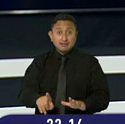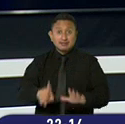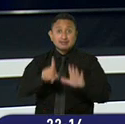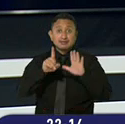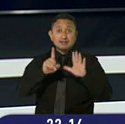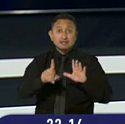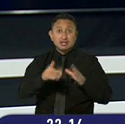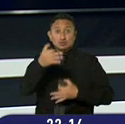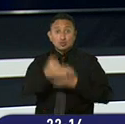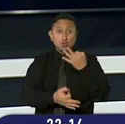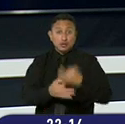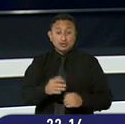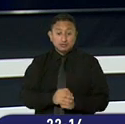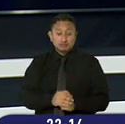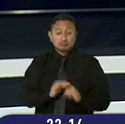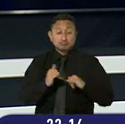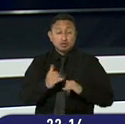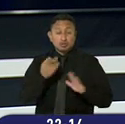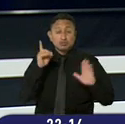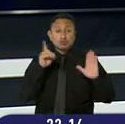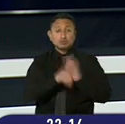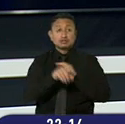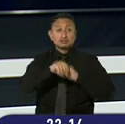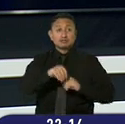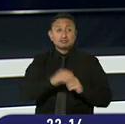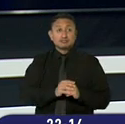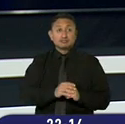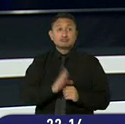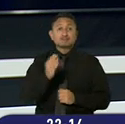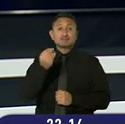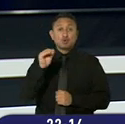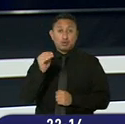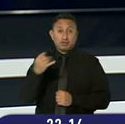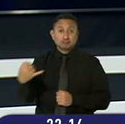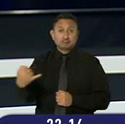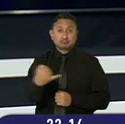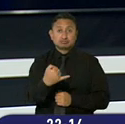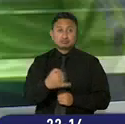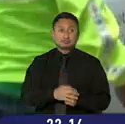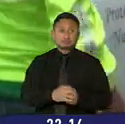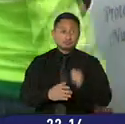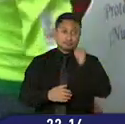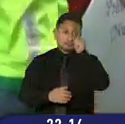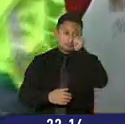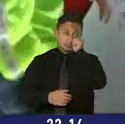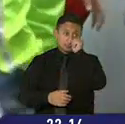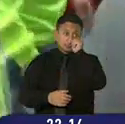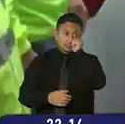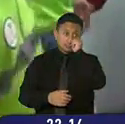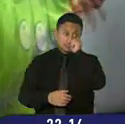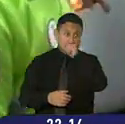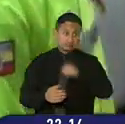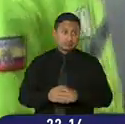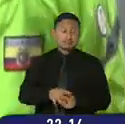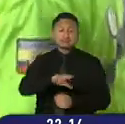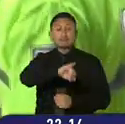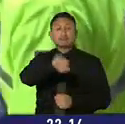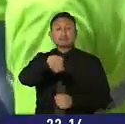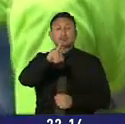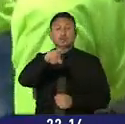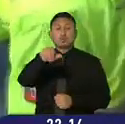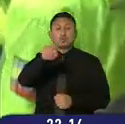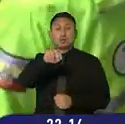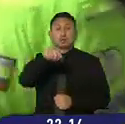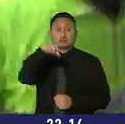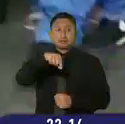este caso se lo acusa de violación a una adolescente. Él es Juan Andrés B., más conocido